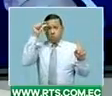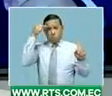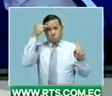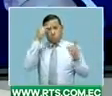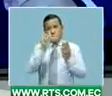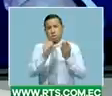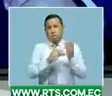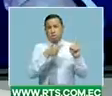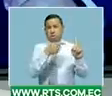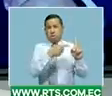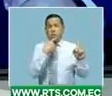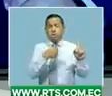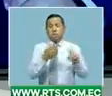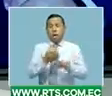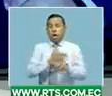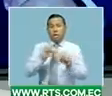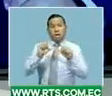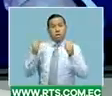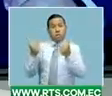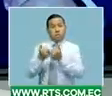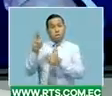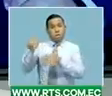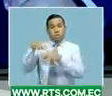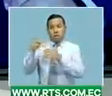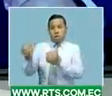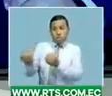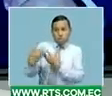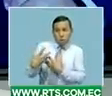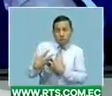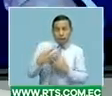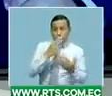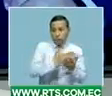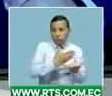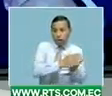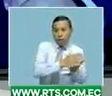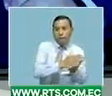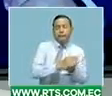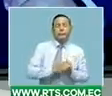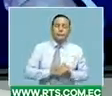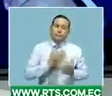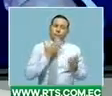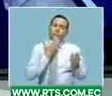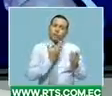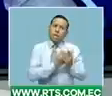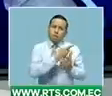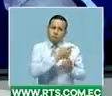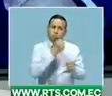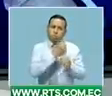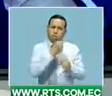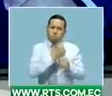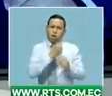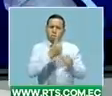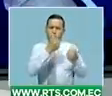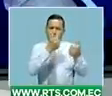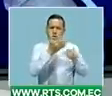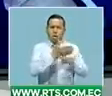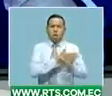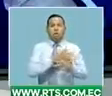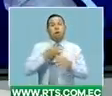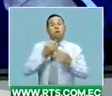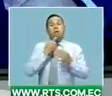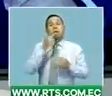Asamblea Nacional. El primer mandatario dio a conocer quién estará a cargo de aquella cartera de Estado mediante decreto